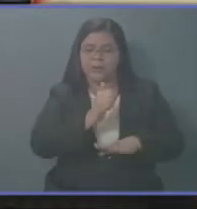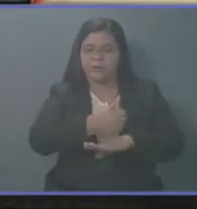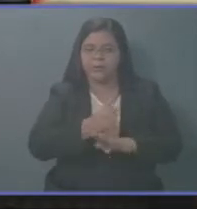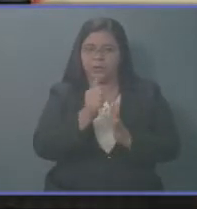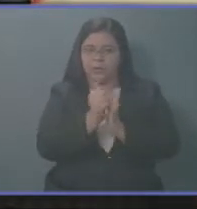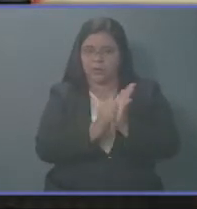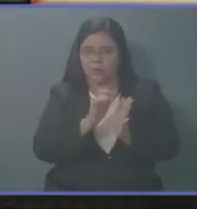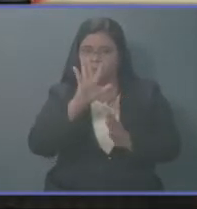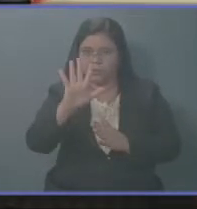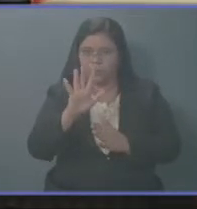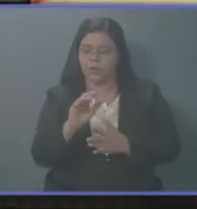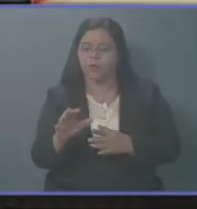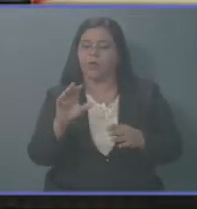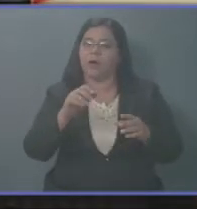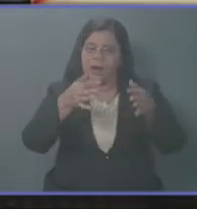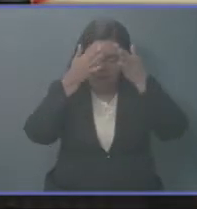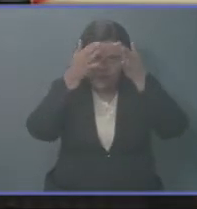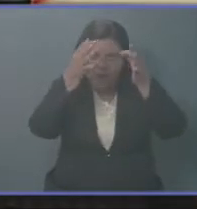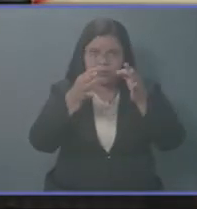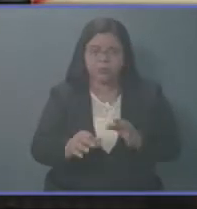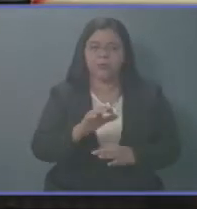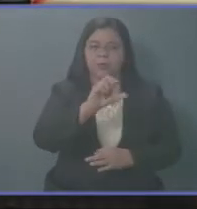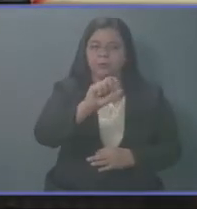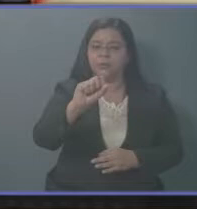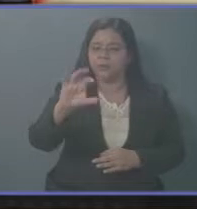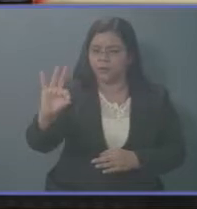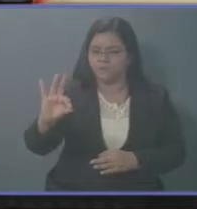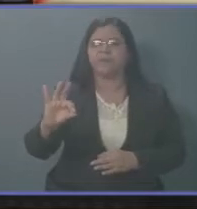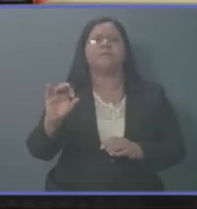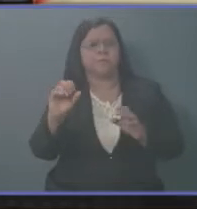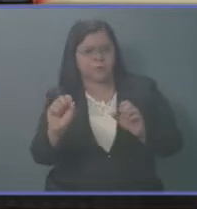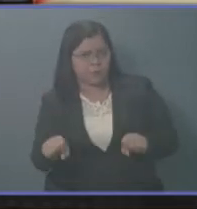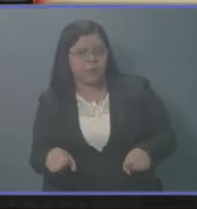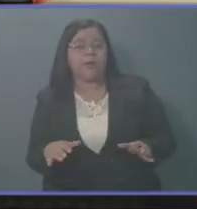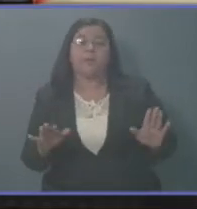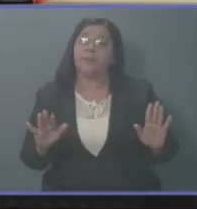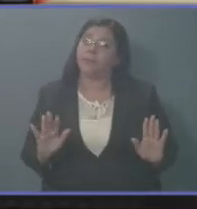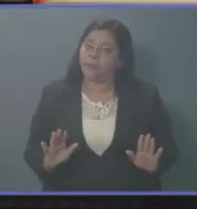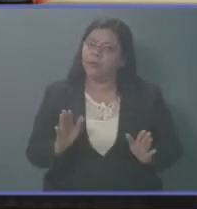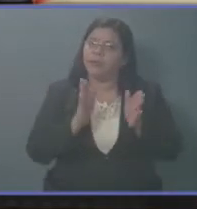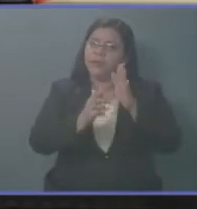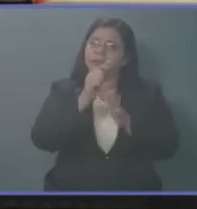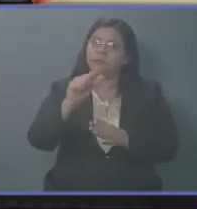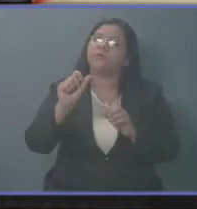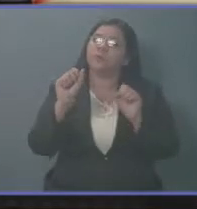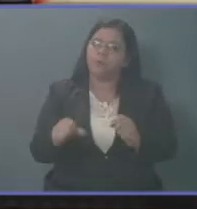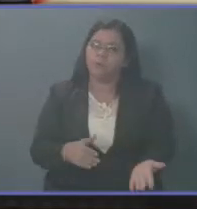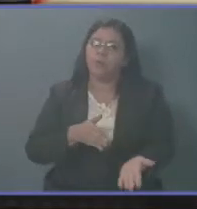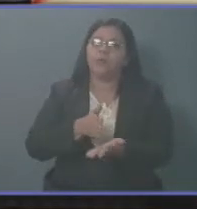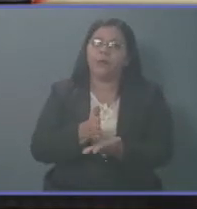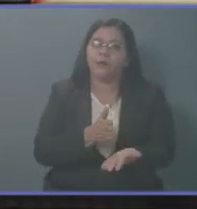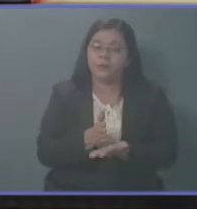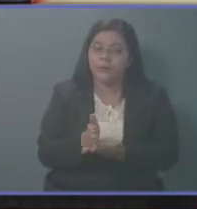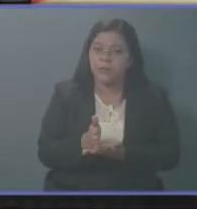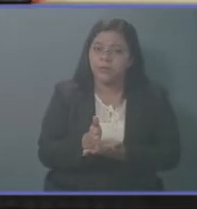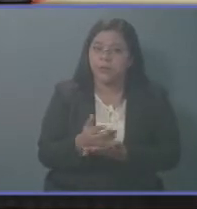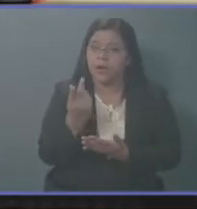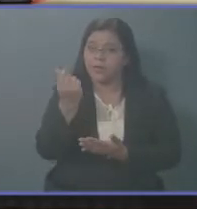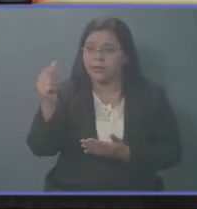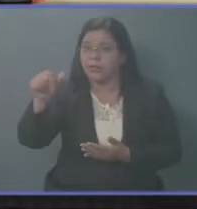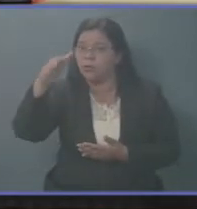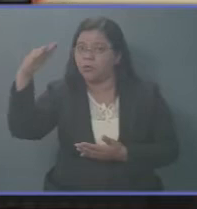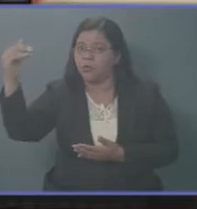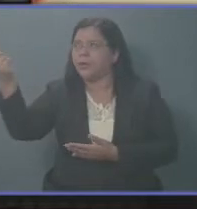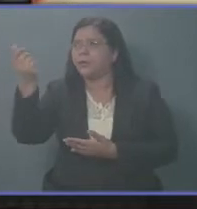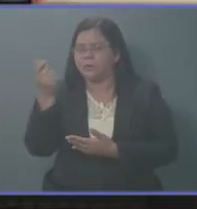a criterio de la Superintendencia del Sistema Financiero es factible, siempre que las entidades tengan acceso a recursos externos cuyo